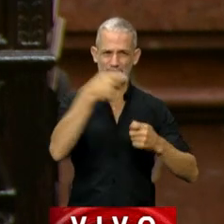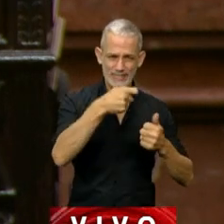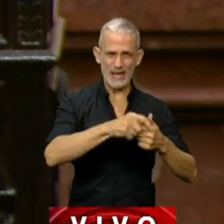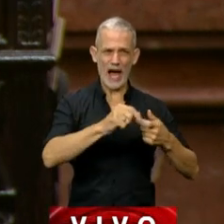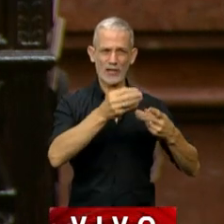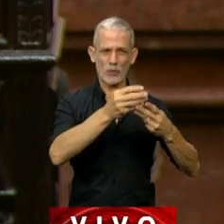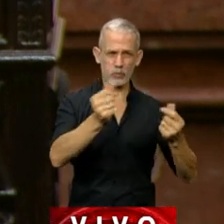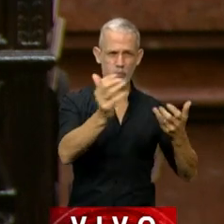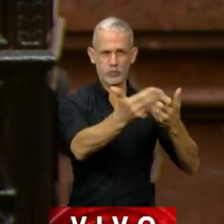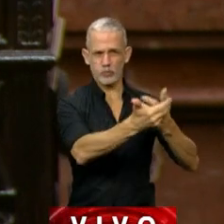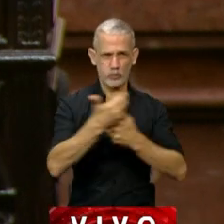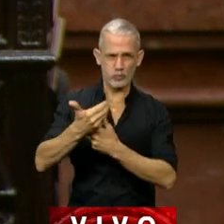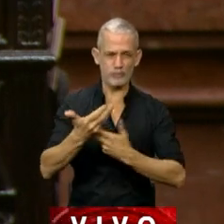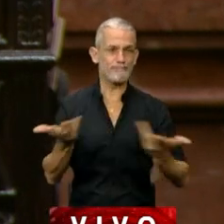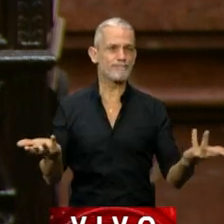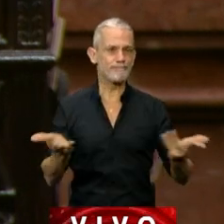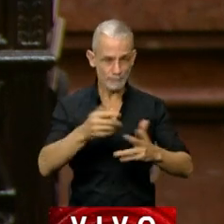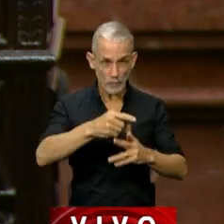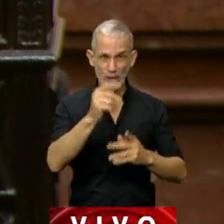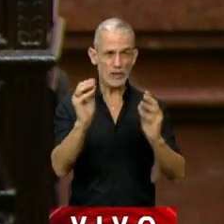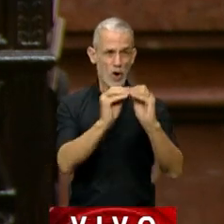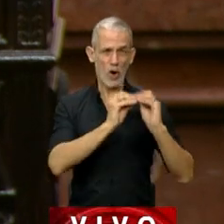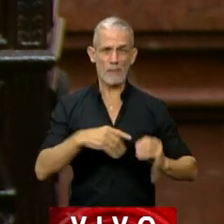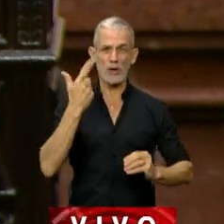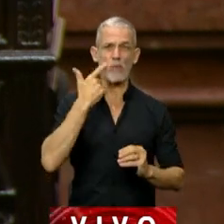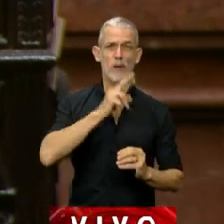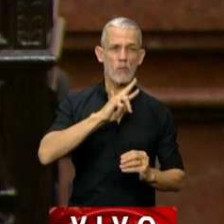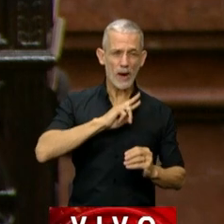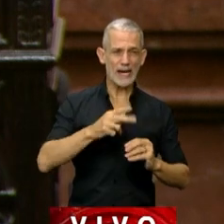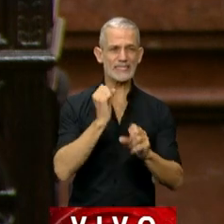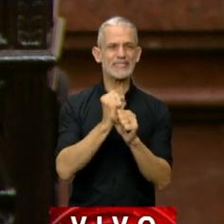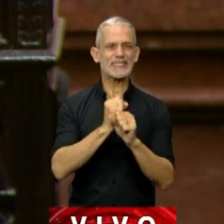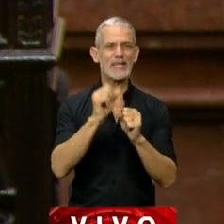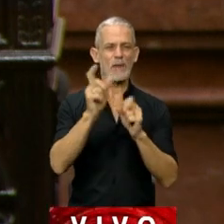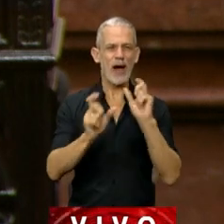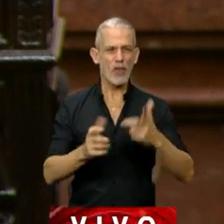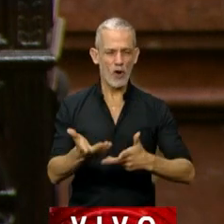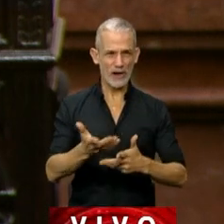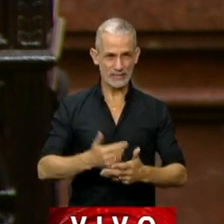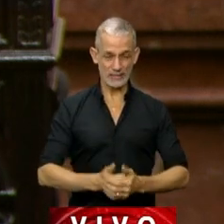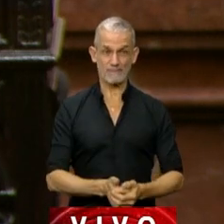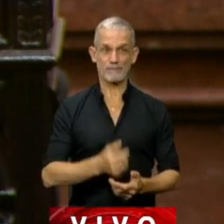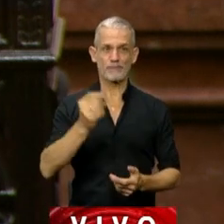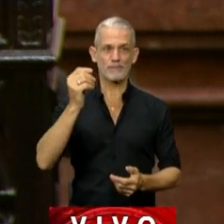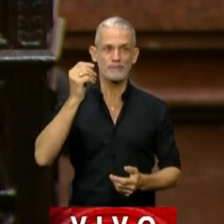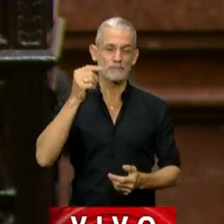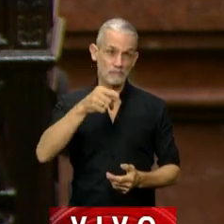asesinatos, desapariciones de compañeras y compañeros trabajadores de